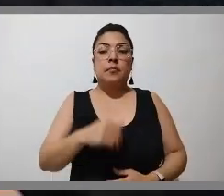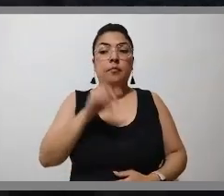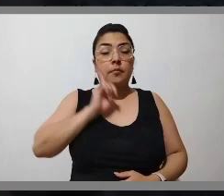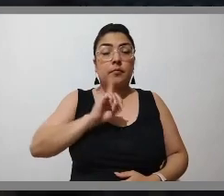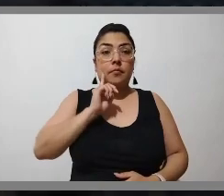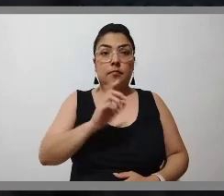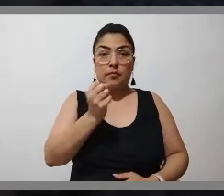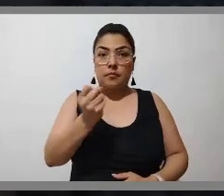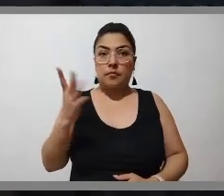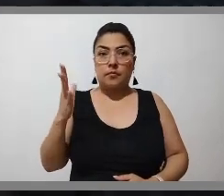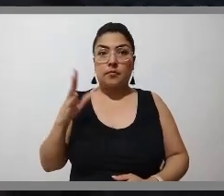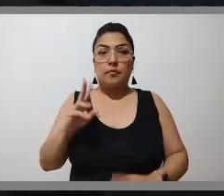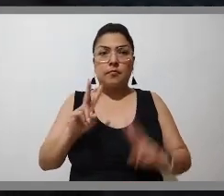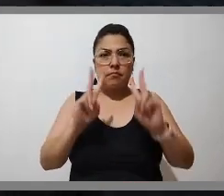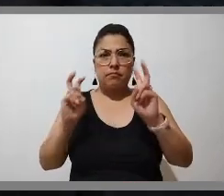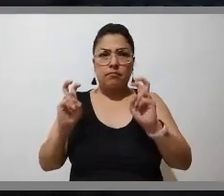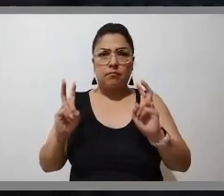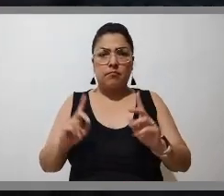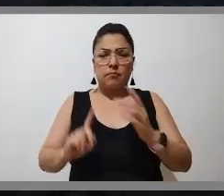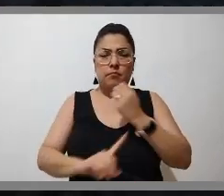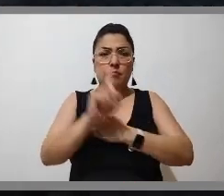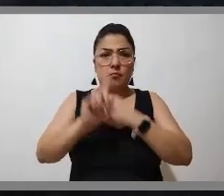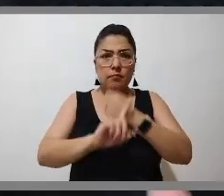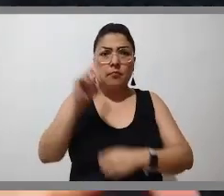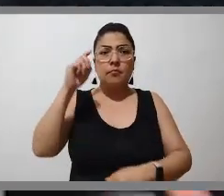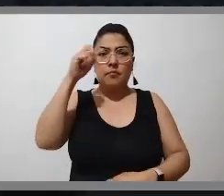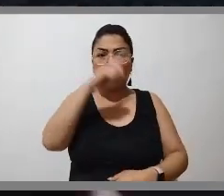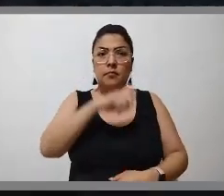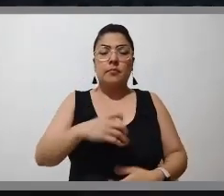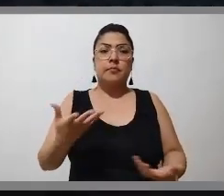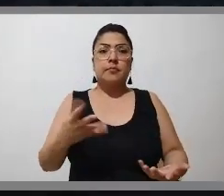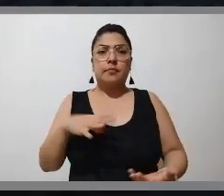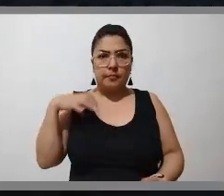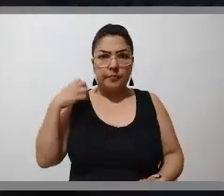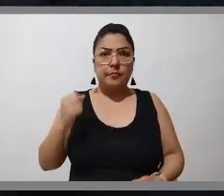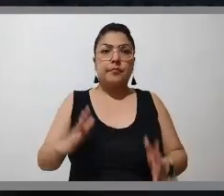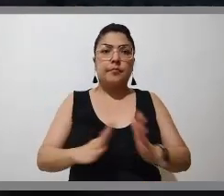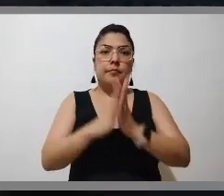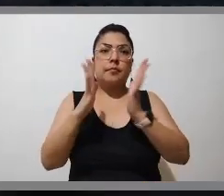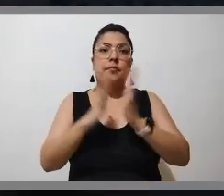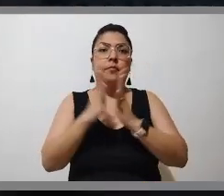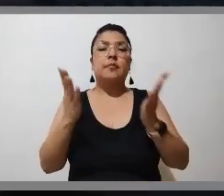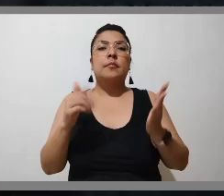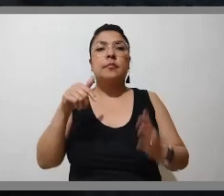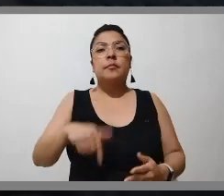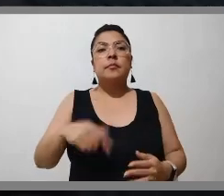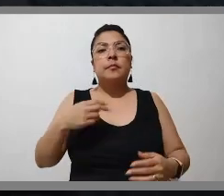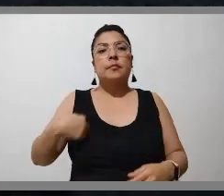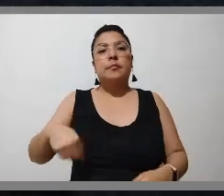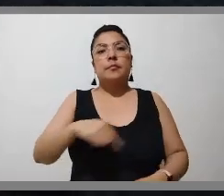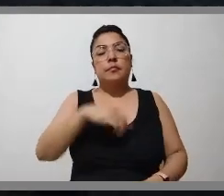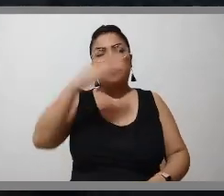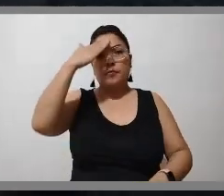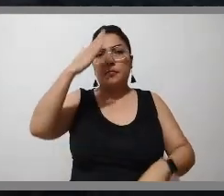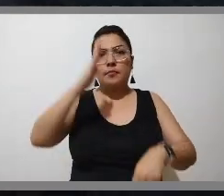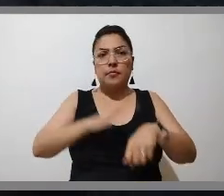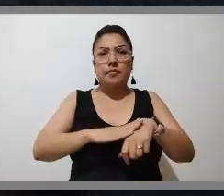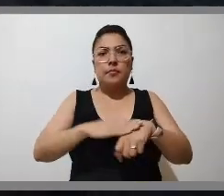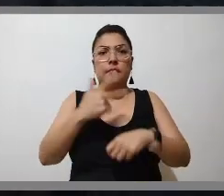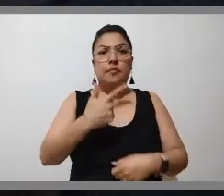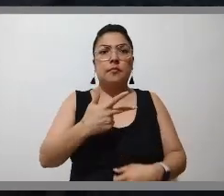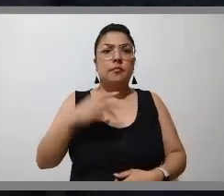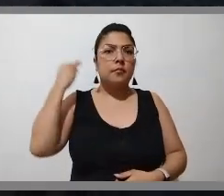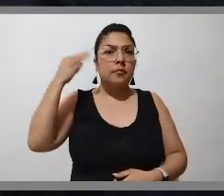mujeres y precisamente por eso escogimos este tema. ¿Por qué es tan importante en estos momentos conmemorar el 8 de